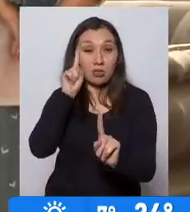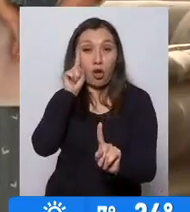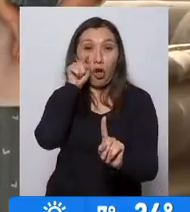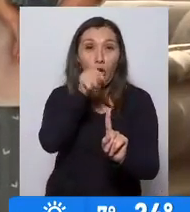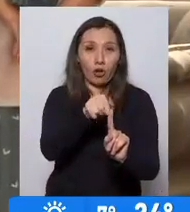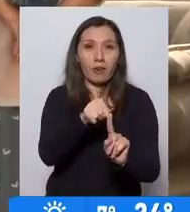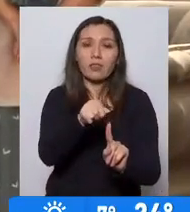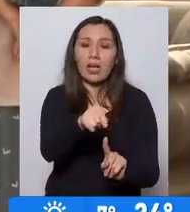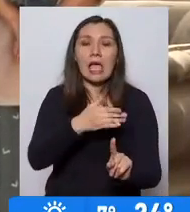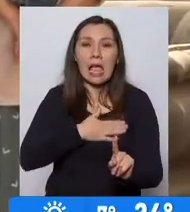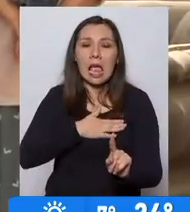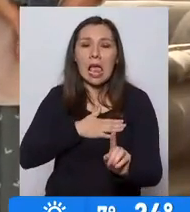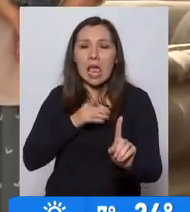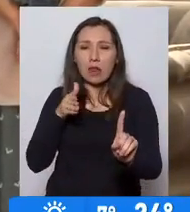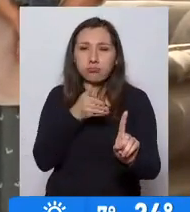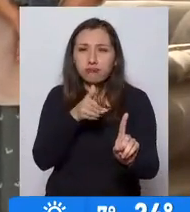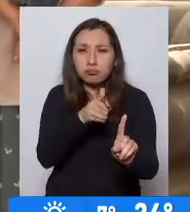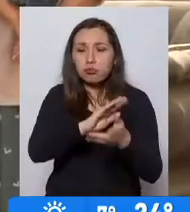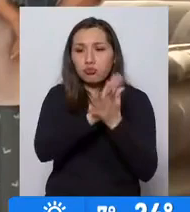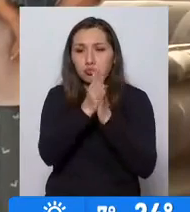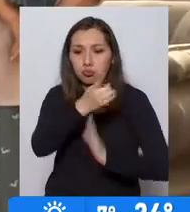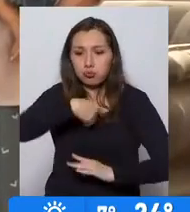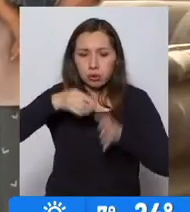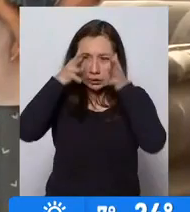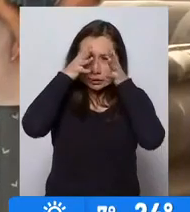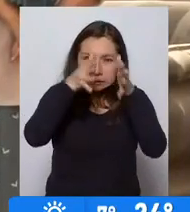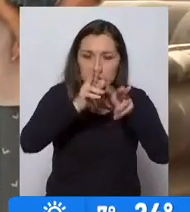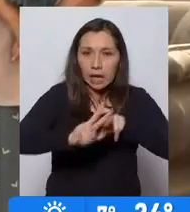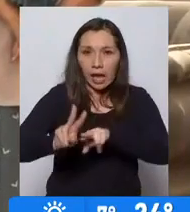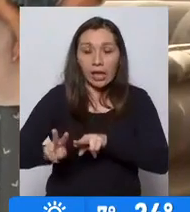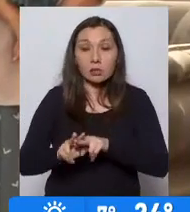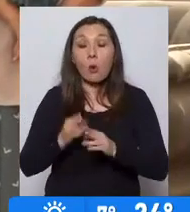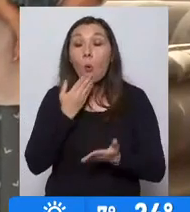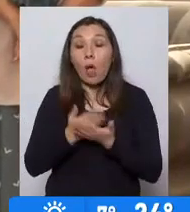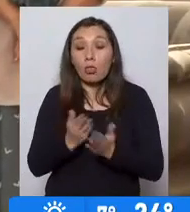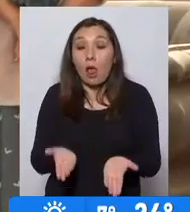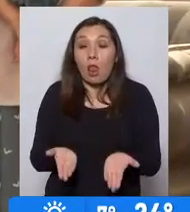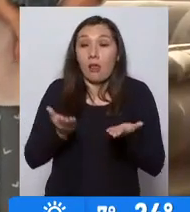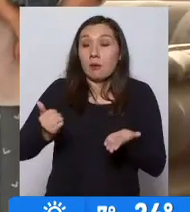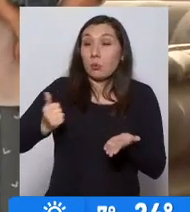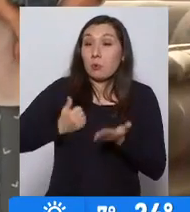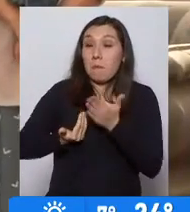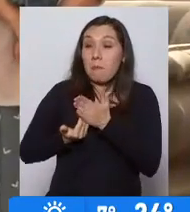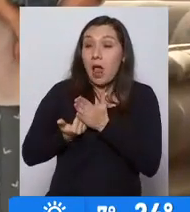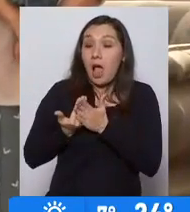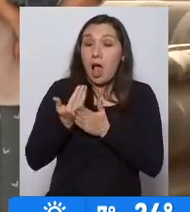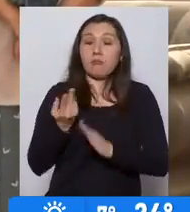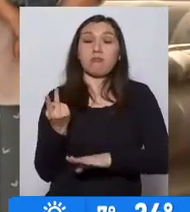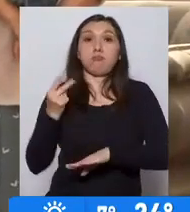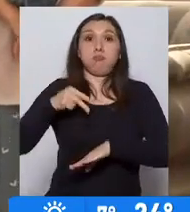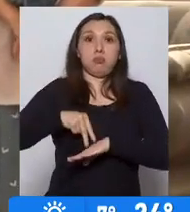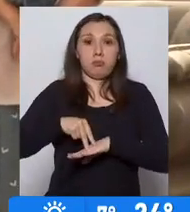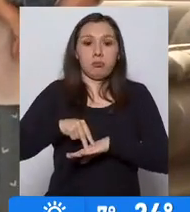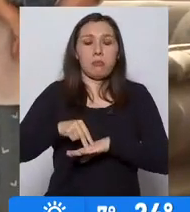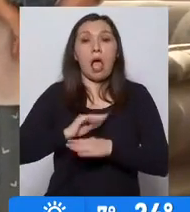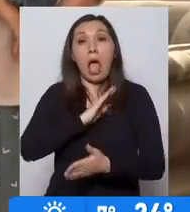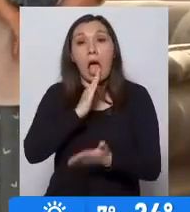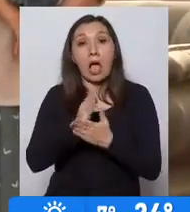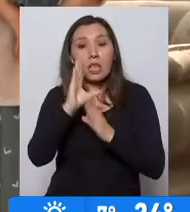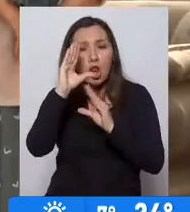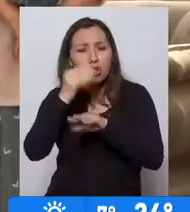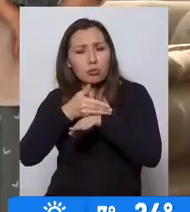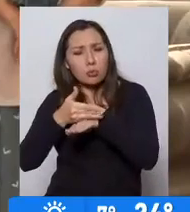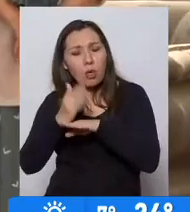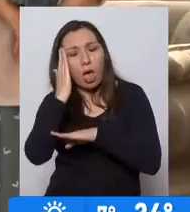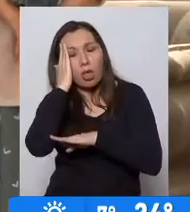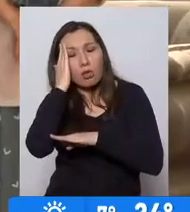apunta, y ese es el norte de todo lo que hacemos, desde que nos levantamos muy temprano en la mañana hasta a que nos acostamos